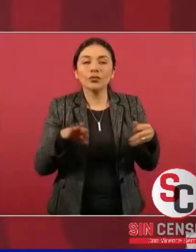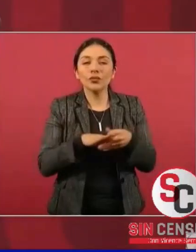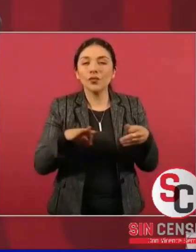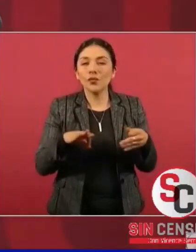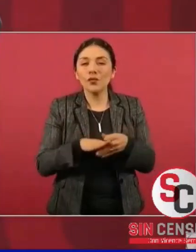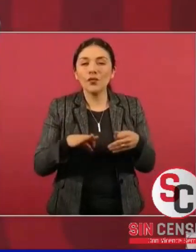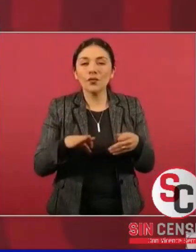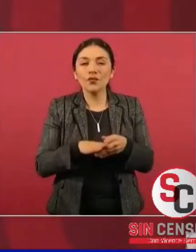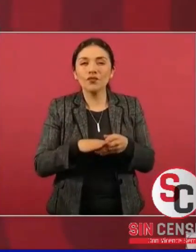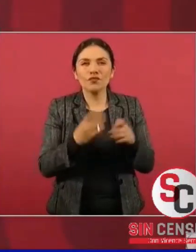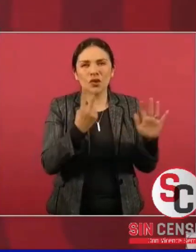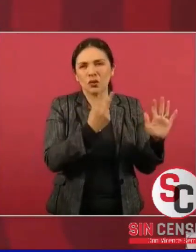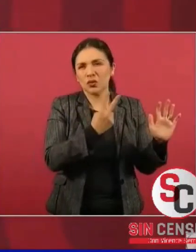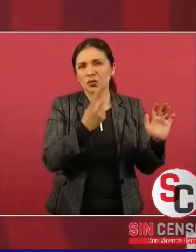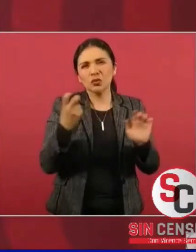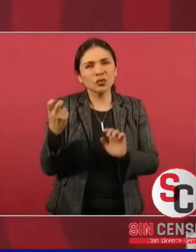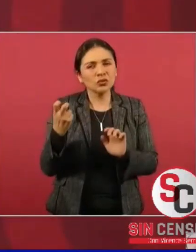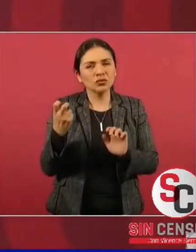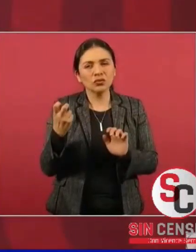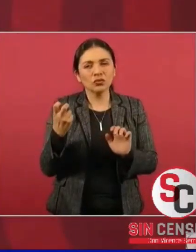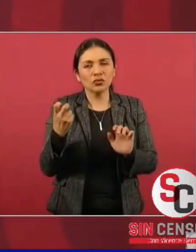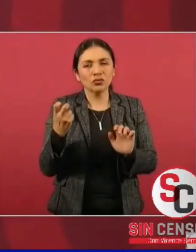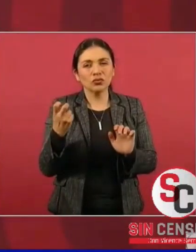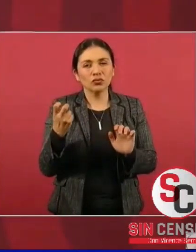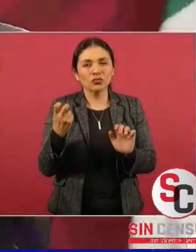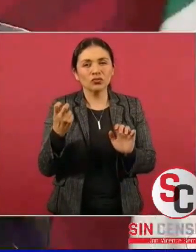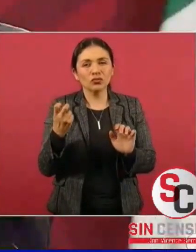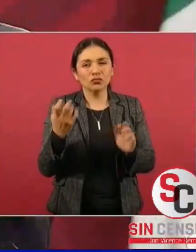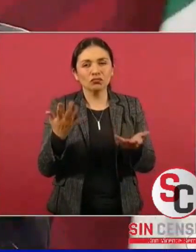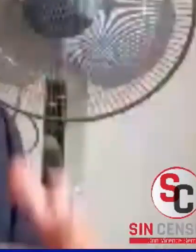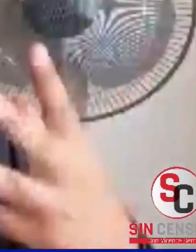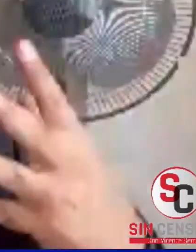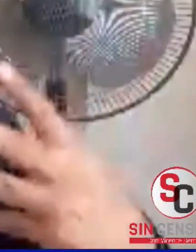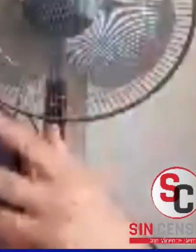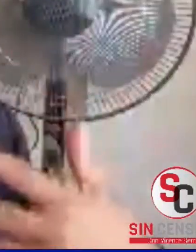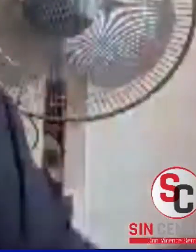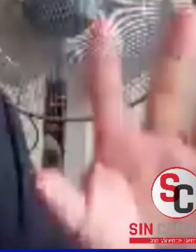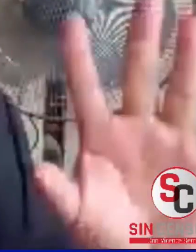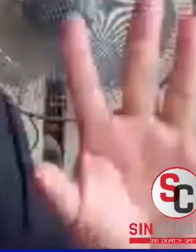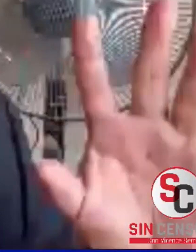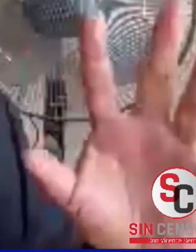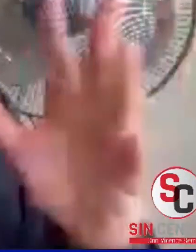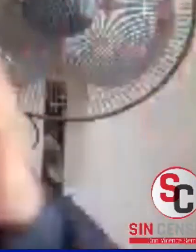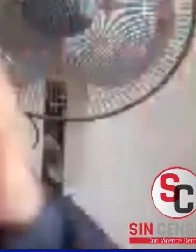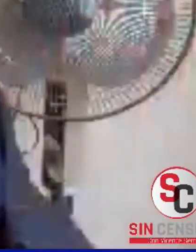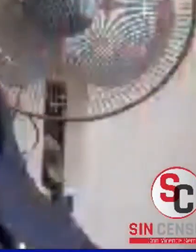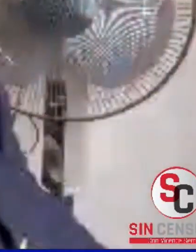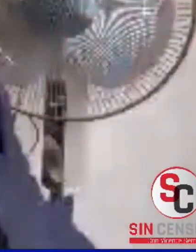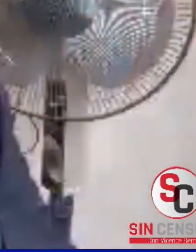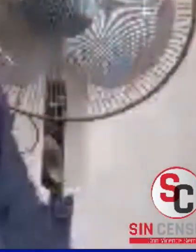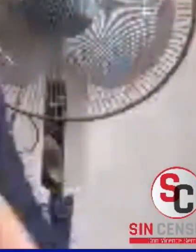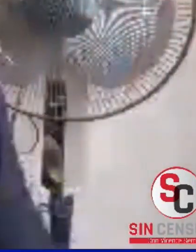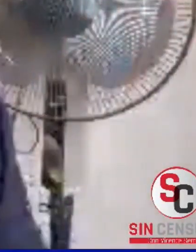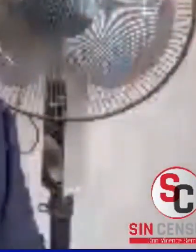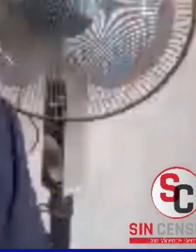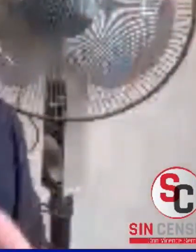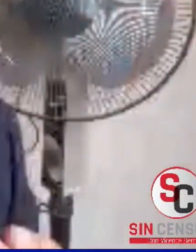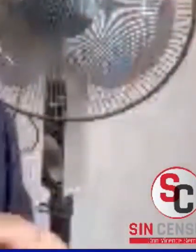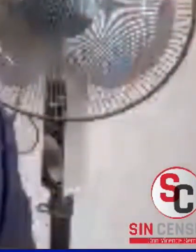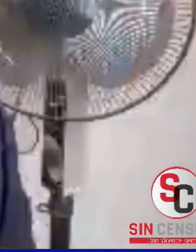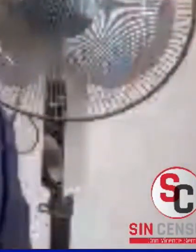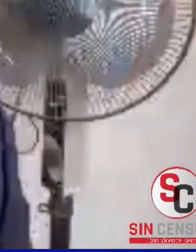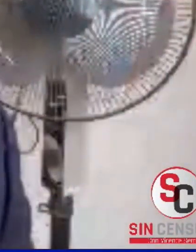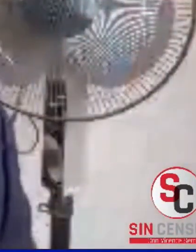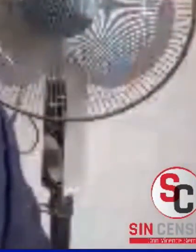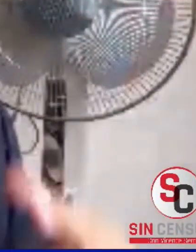dignidad. Yo reitero, Julián, Meme, este presidente, y por mi lucha poca o